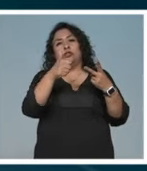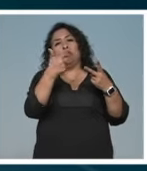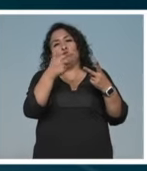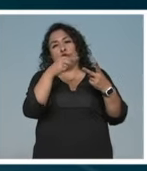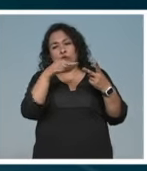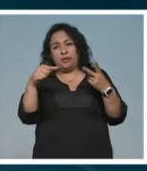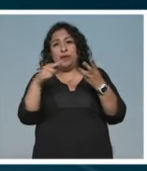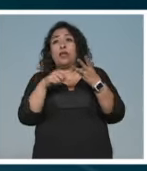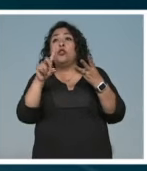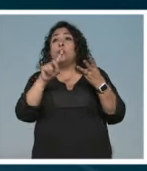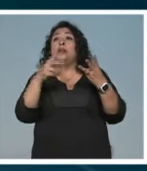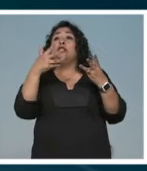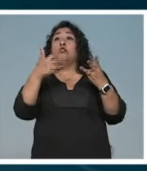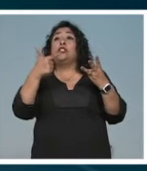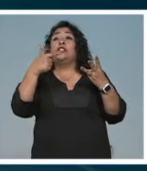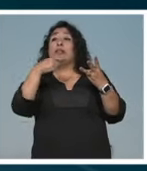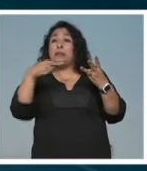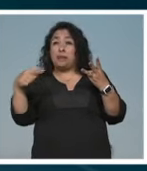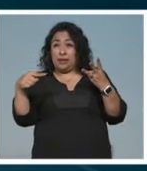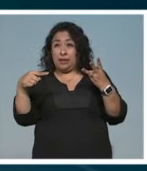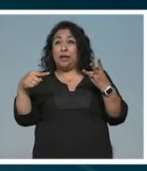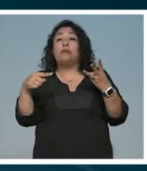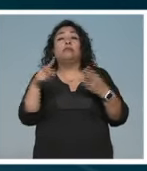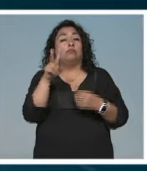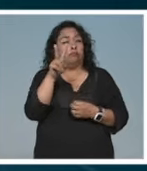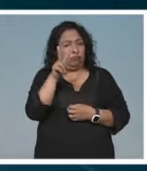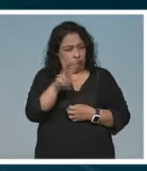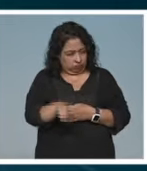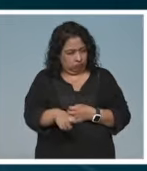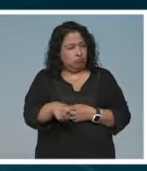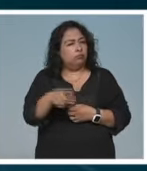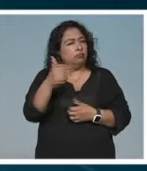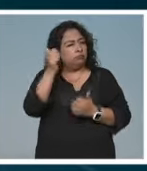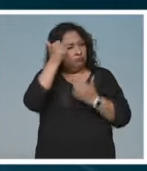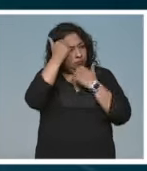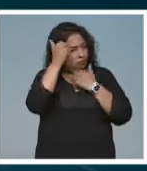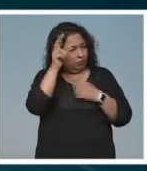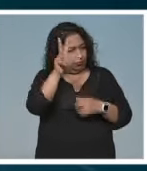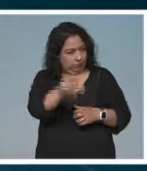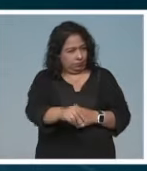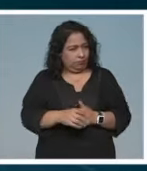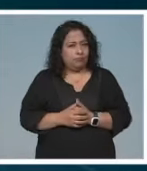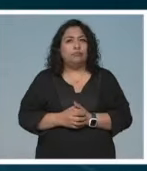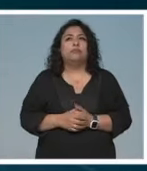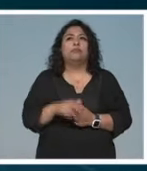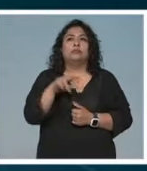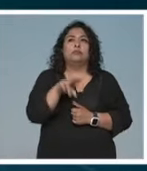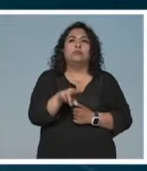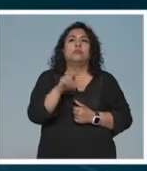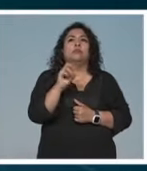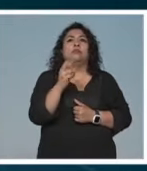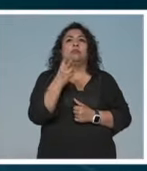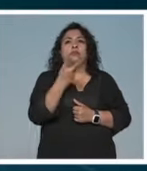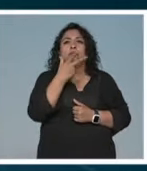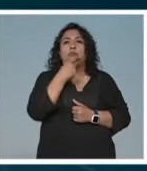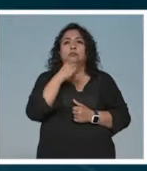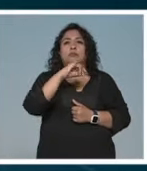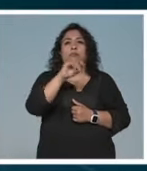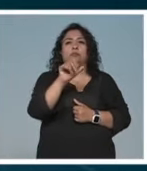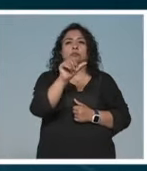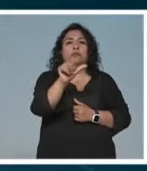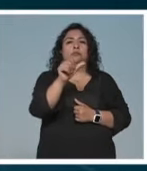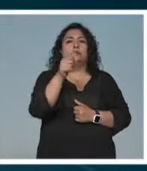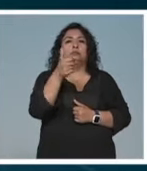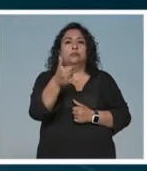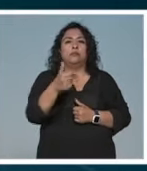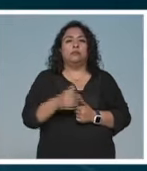y domingo 5:00 y 7:30. En serio, no se van a arrepentir. Noticias 22, José Antonio